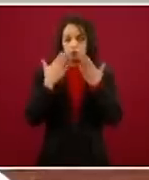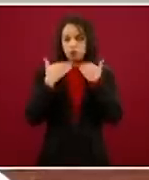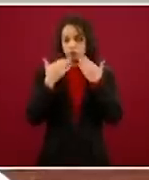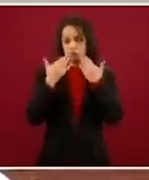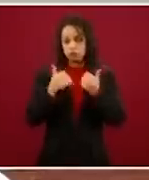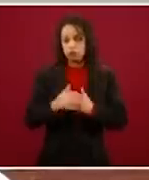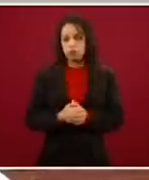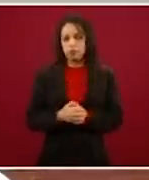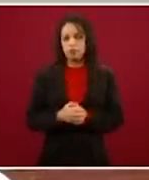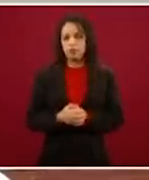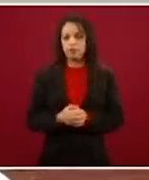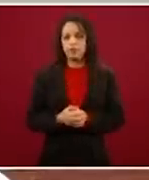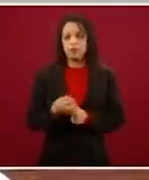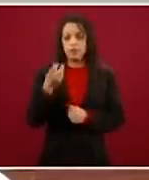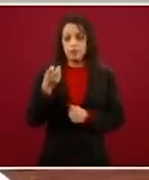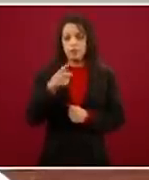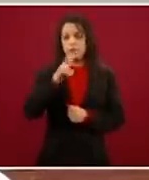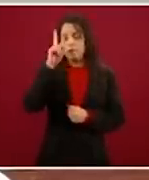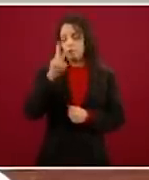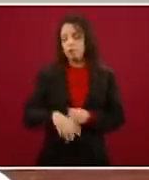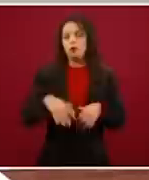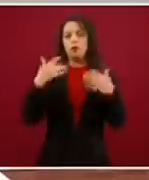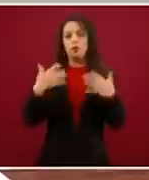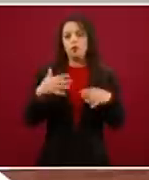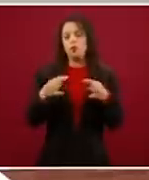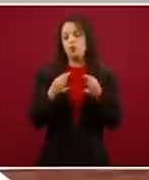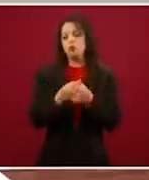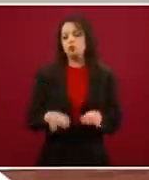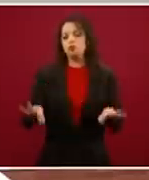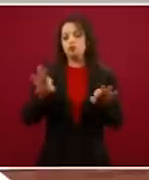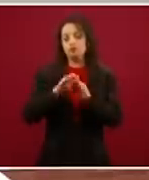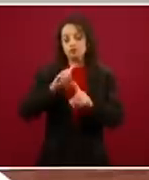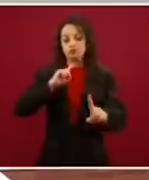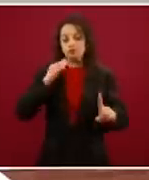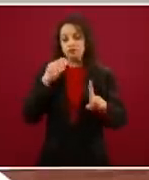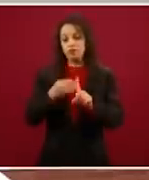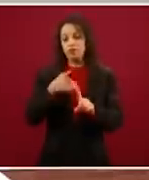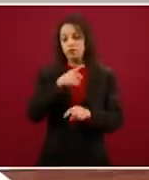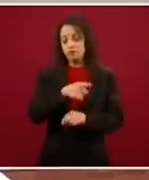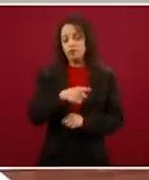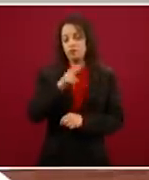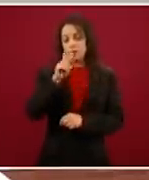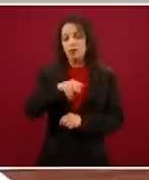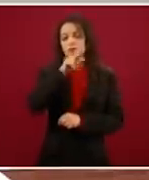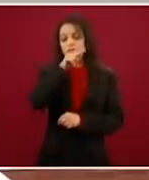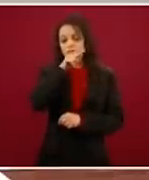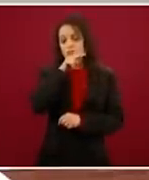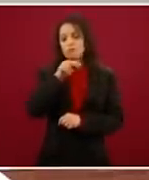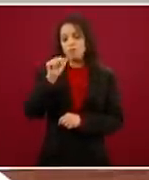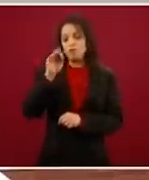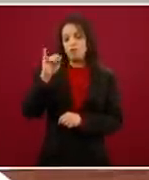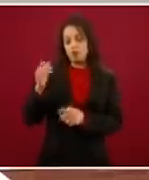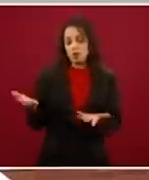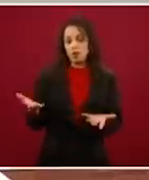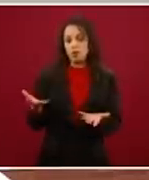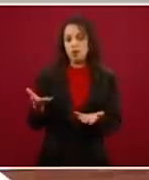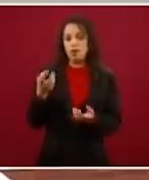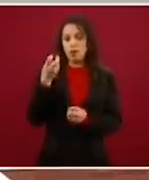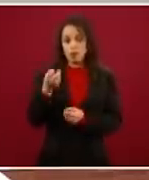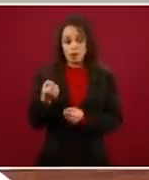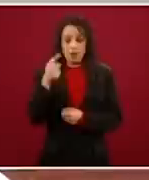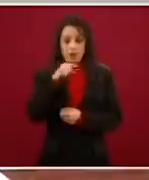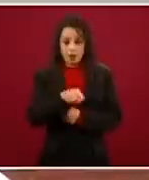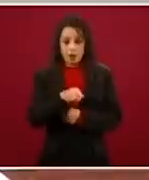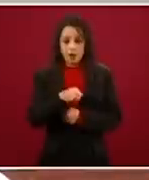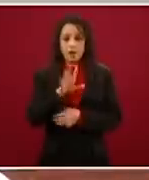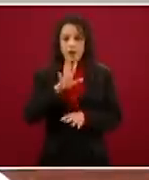embargo, evidentemente es uno de los temas de preocupación central de GAFI, el Grupo de Acción Financiera Internacional, y evidentemente hemos ya